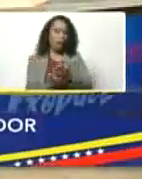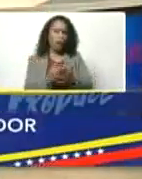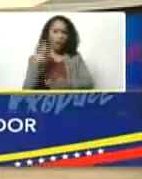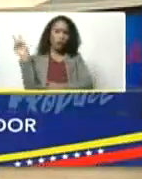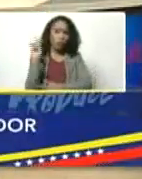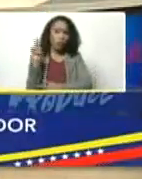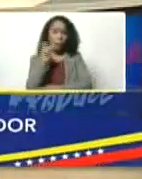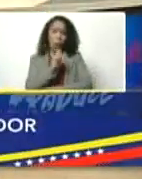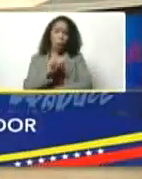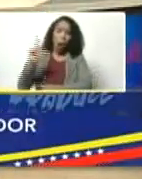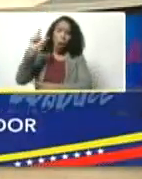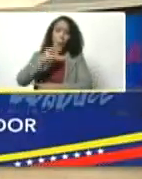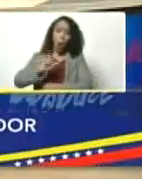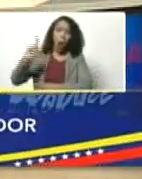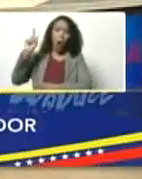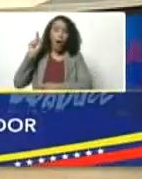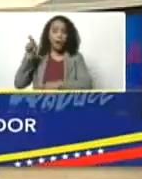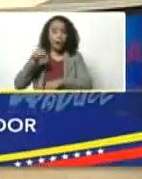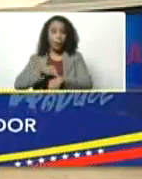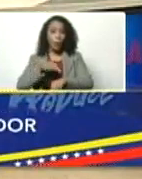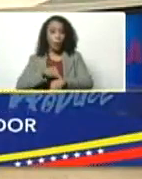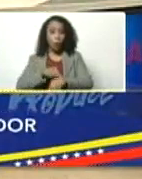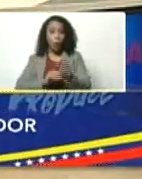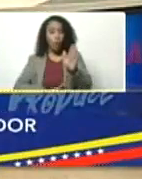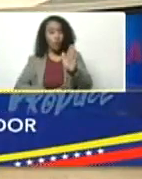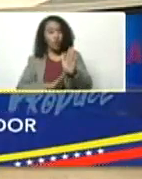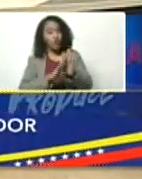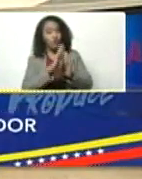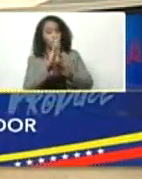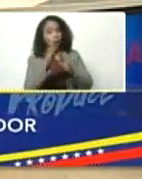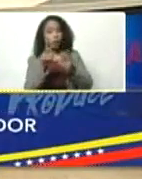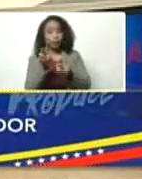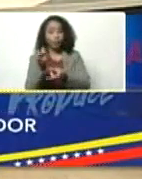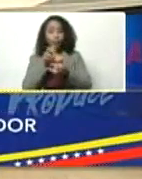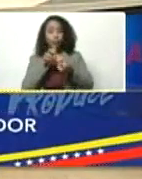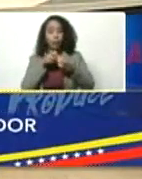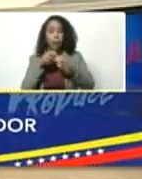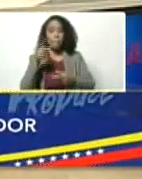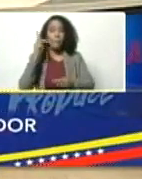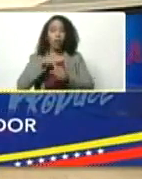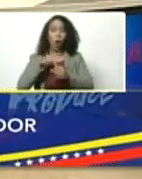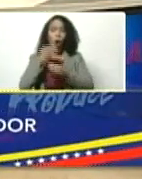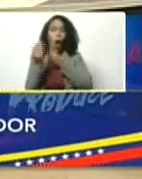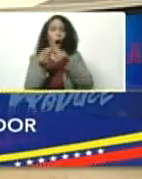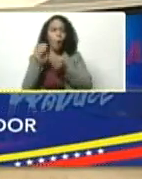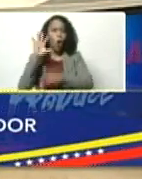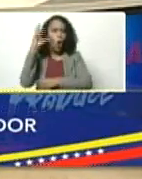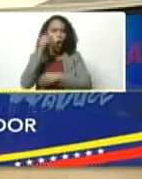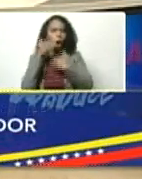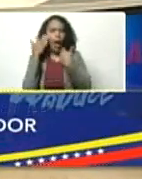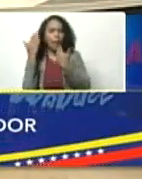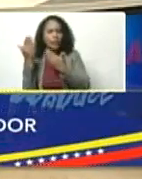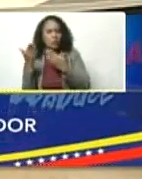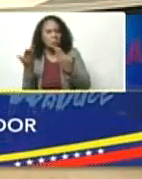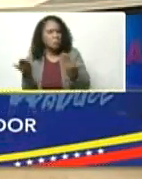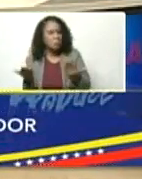Venezuela, en su momento pico de la riqueza petrolera. ¿Y cómo se logró esa inmensa riqueza